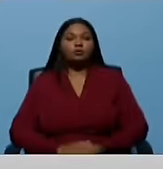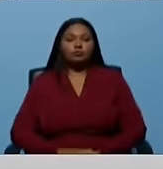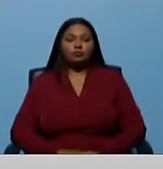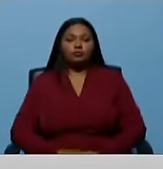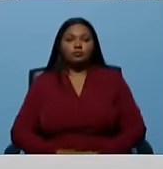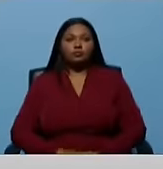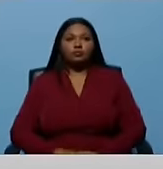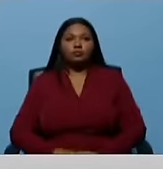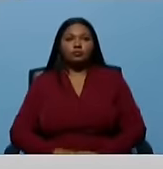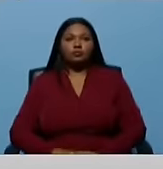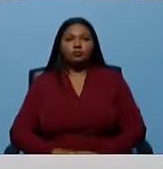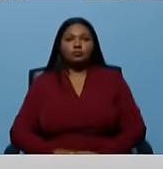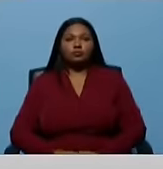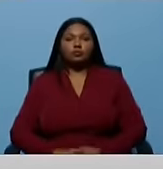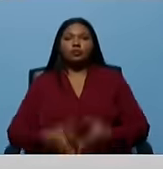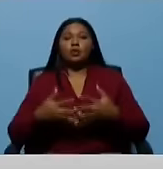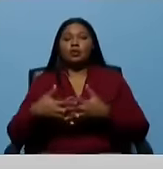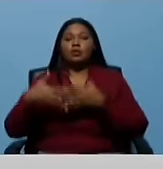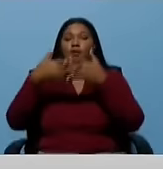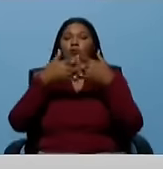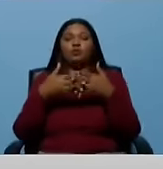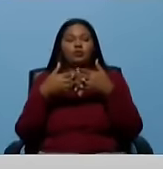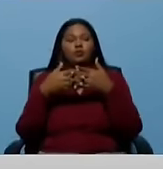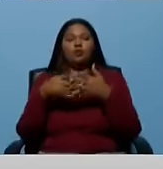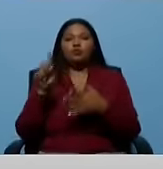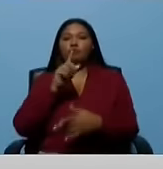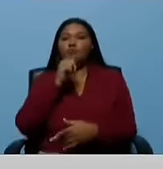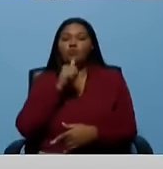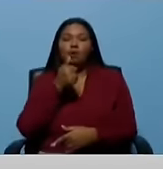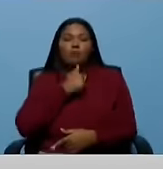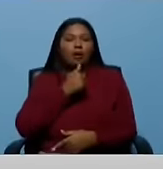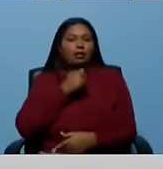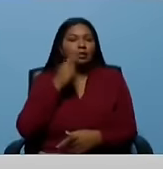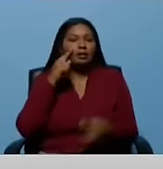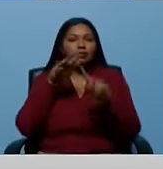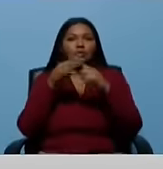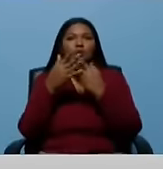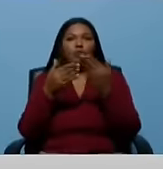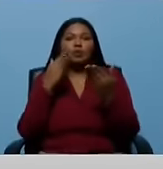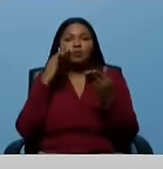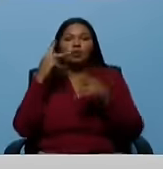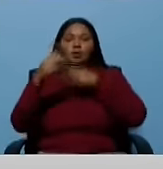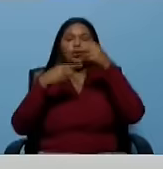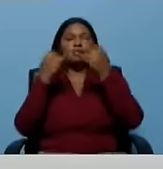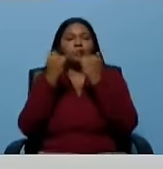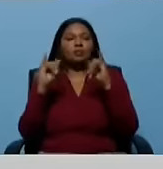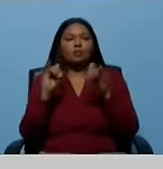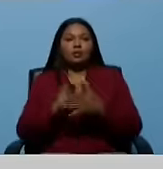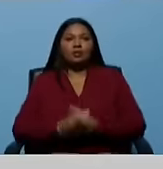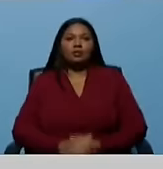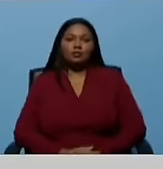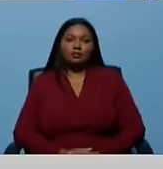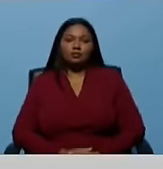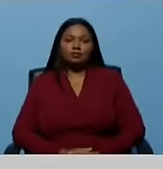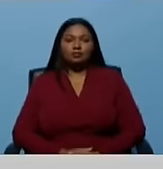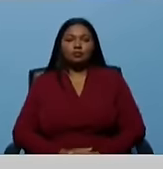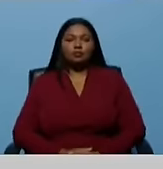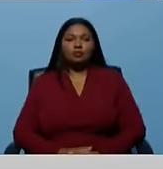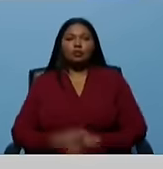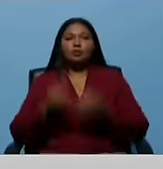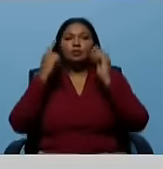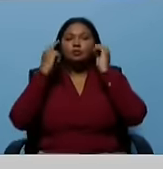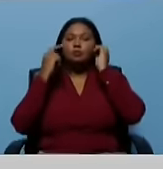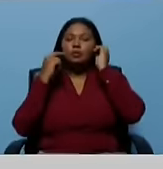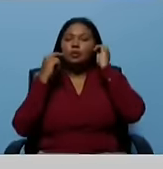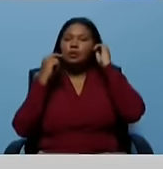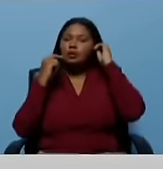defensa Estados Unidos no tolera el hecho de que haya una política independi que Honduras una de las grandes uno